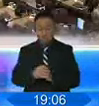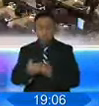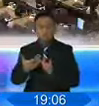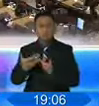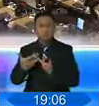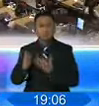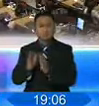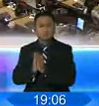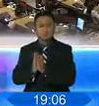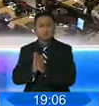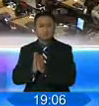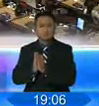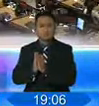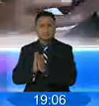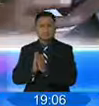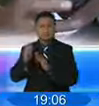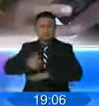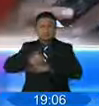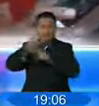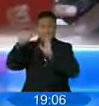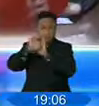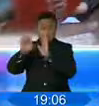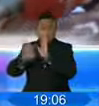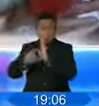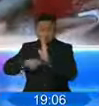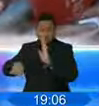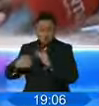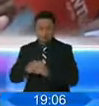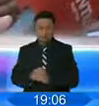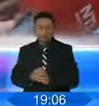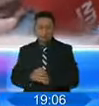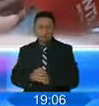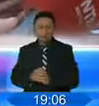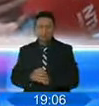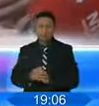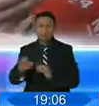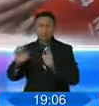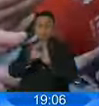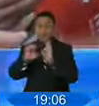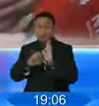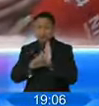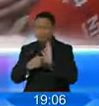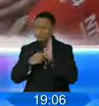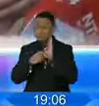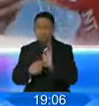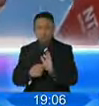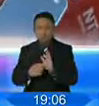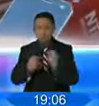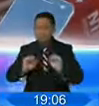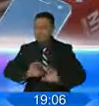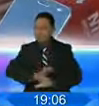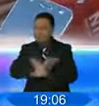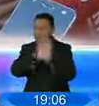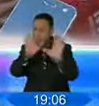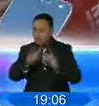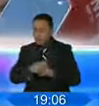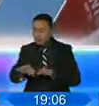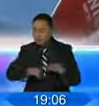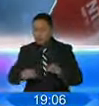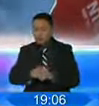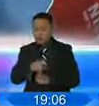Semillas aprobada por la Asamblea Nacional. La Constitución es absolutamente claro, taxativo, explícito, dice que